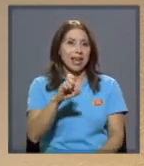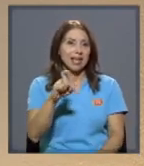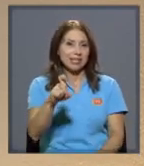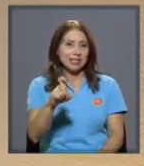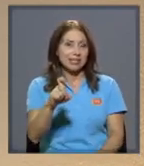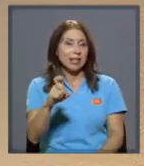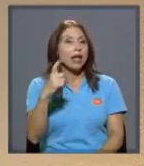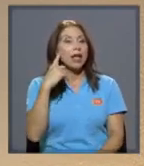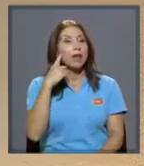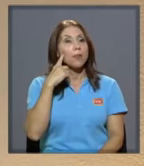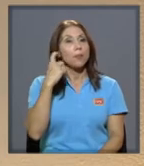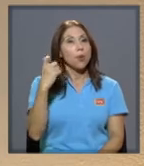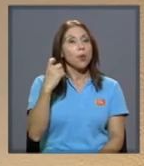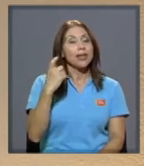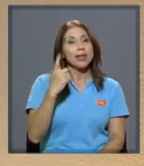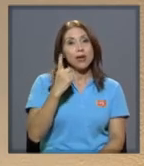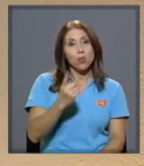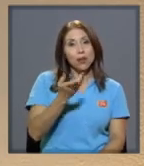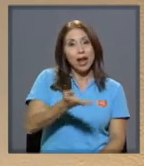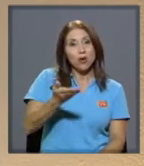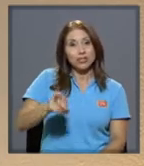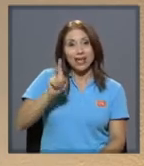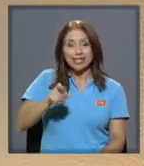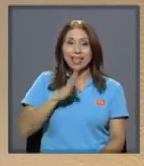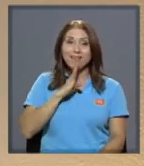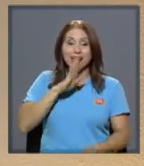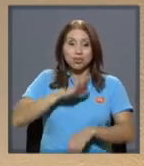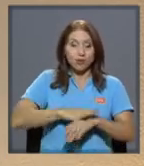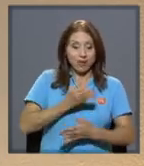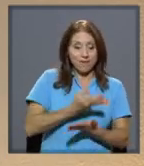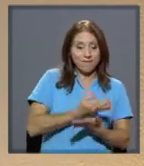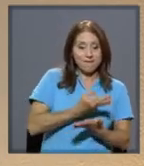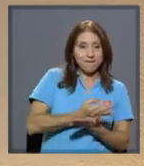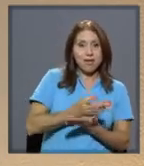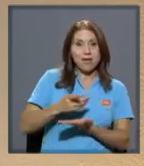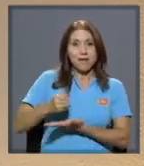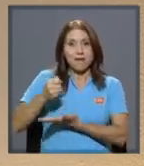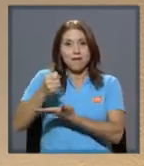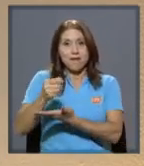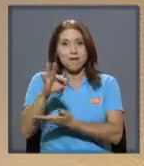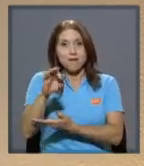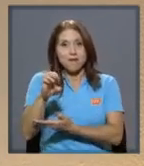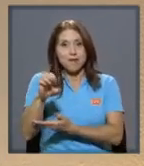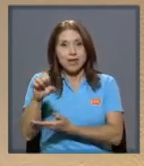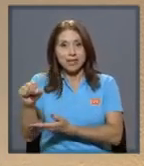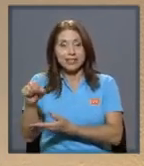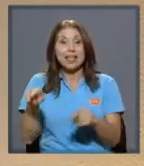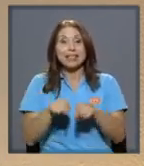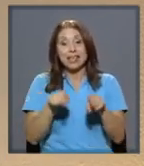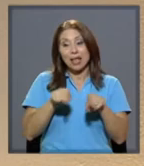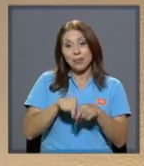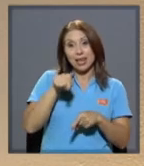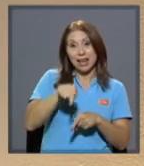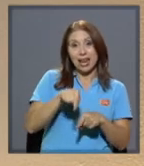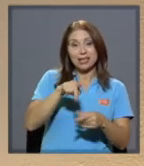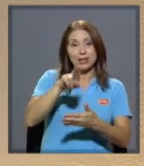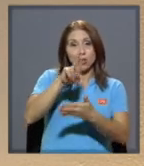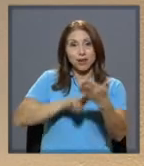cosas que hay que decir alrededor del FES y el financiamiento es que también esta universidad es efectiva para